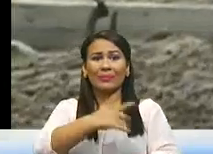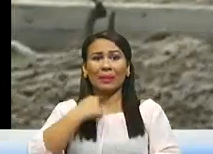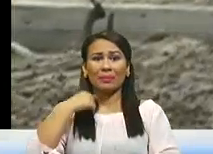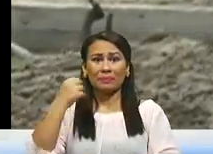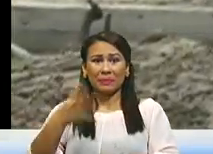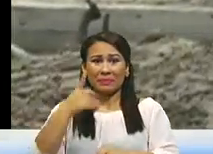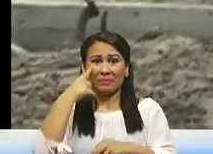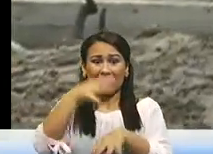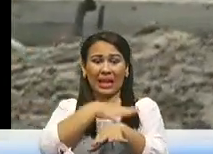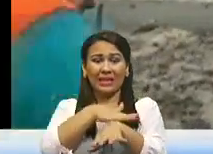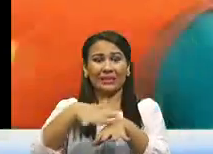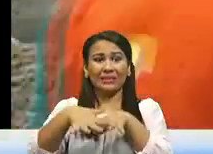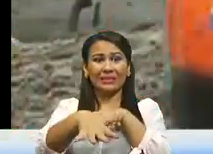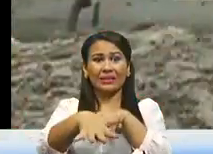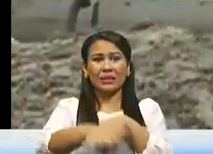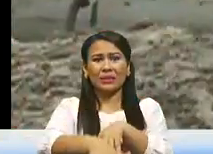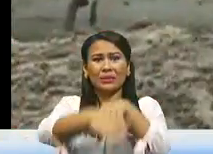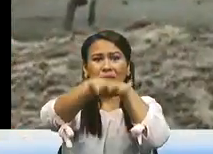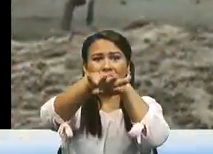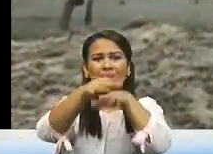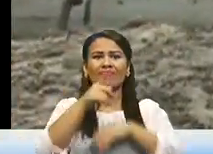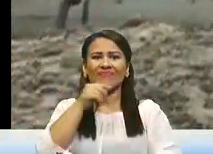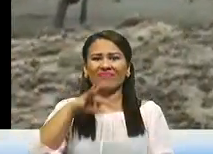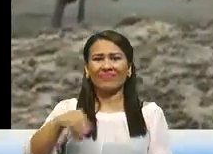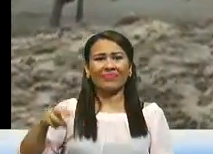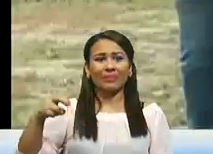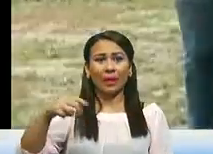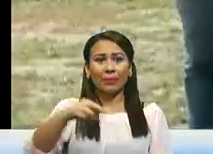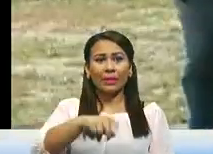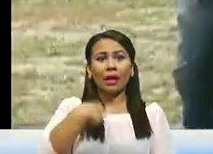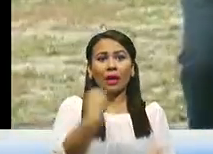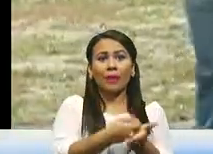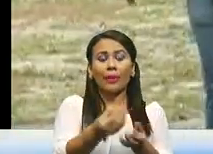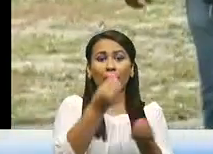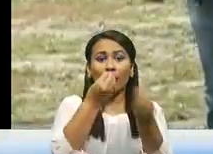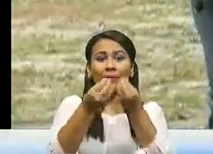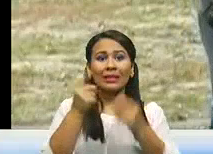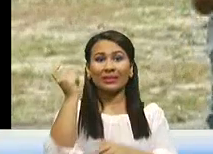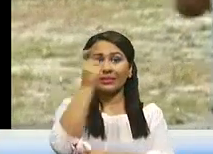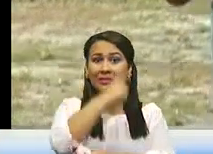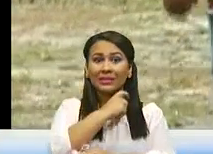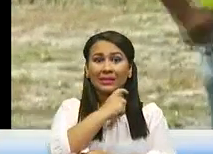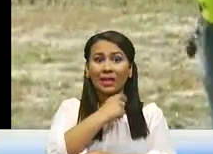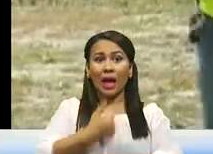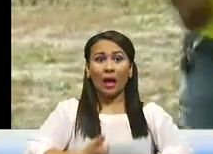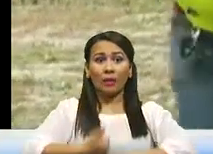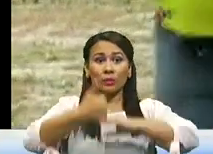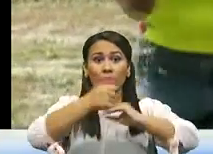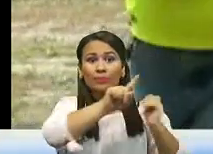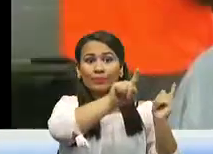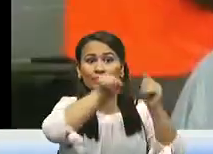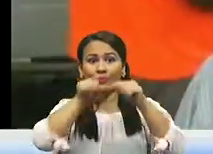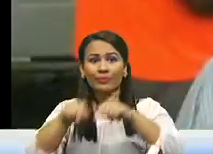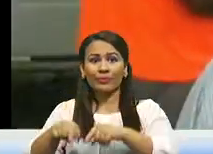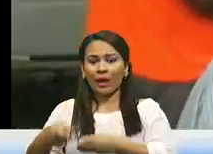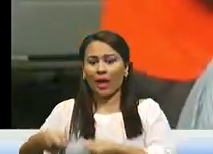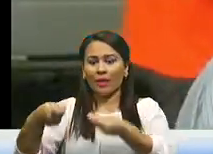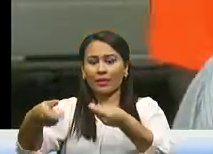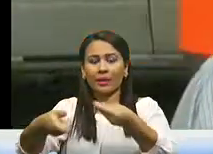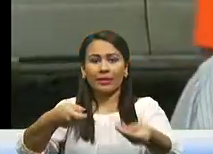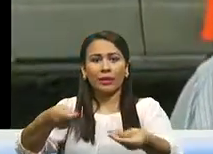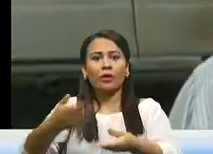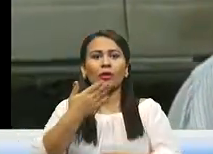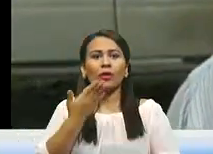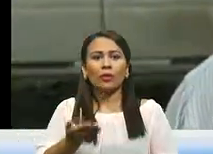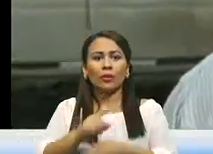El río creció y hace imposible que sus moradores salgan a comprar alimentos. Autoridades llegan con ayuda vía aérea. La novedad de